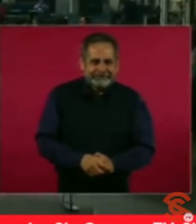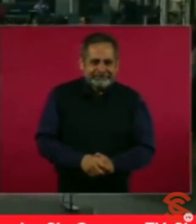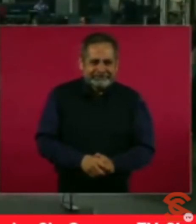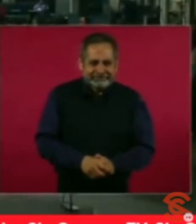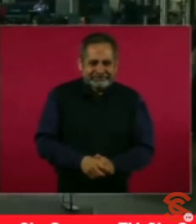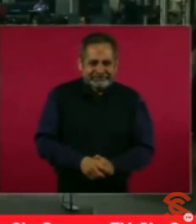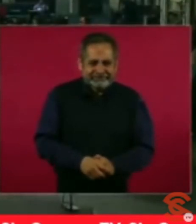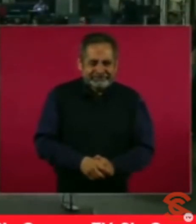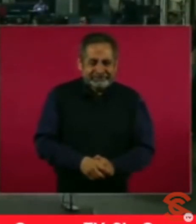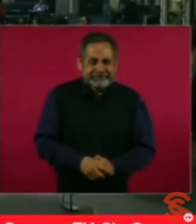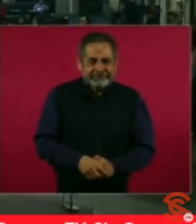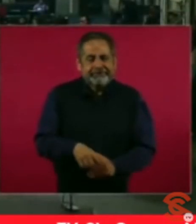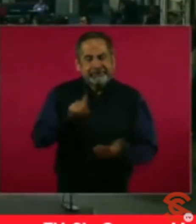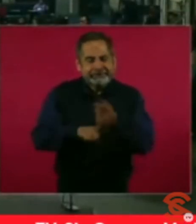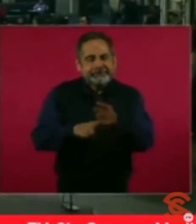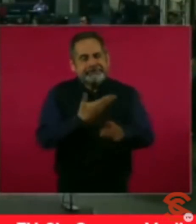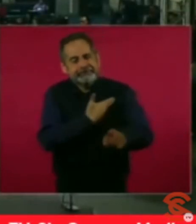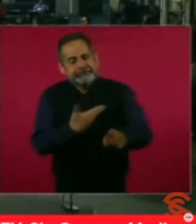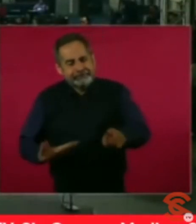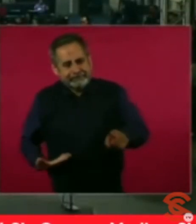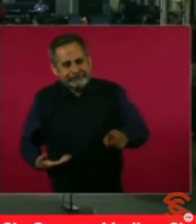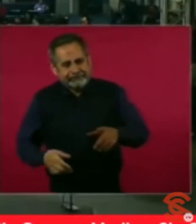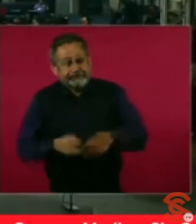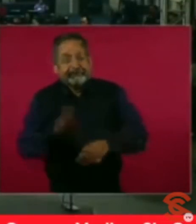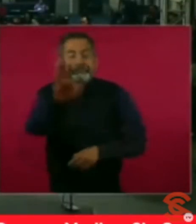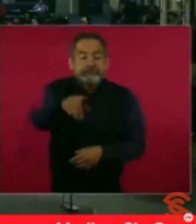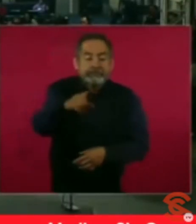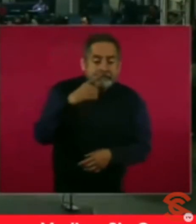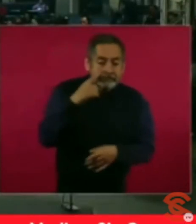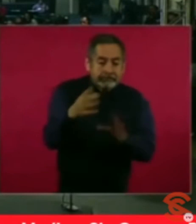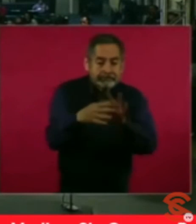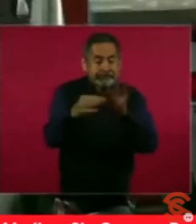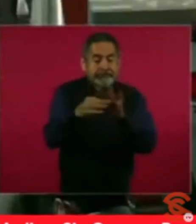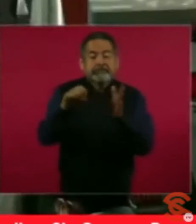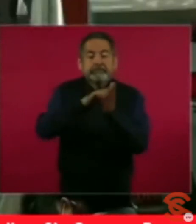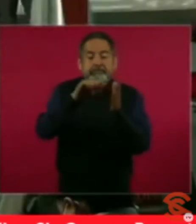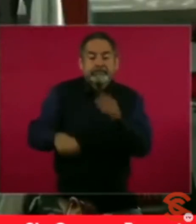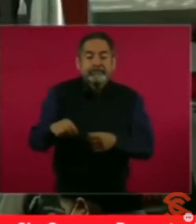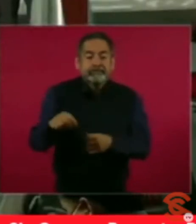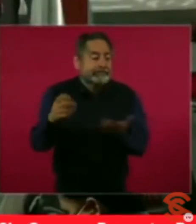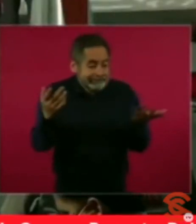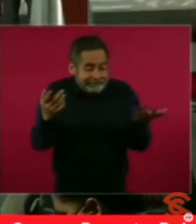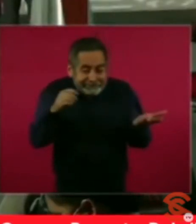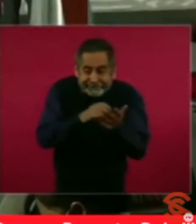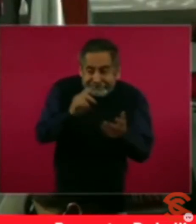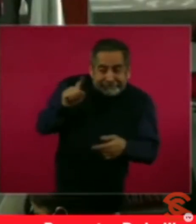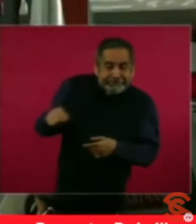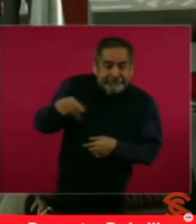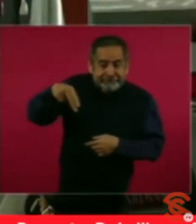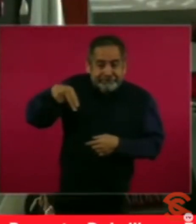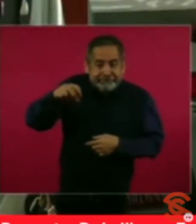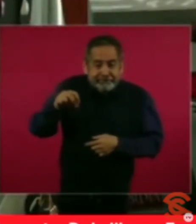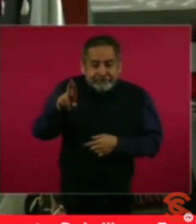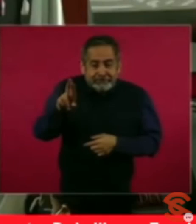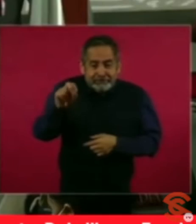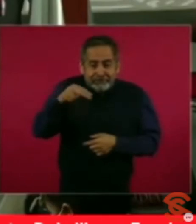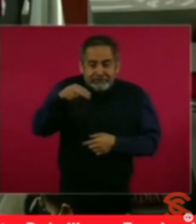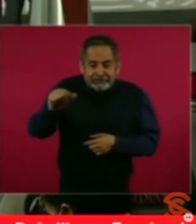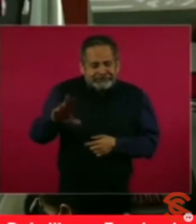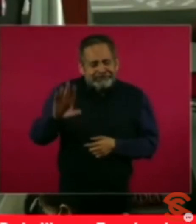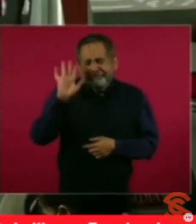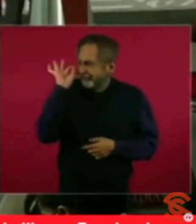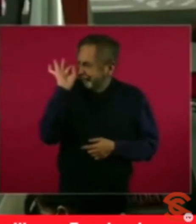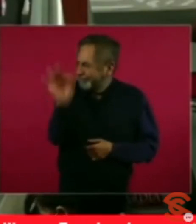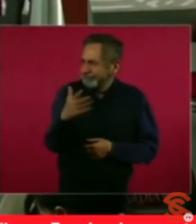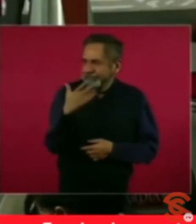algo presidente en lo que miren por ejemplo el caso de Noroña gusto me da